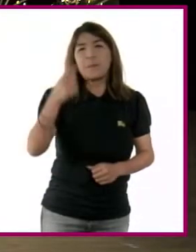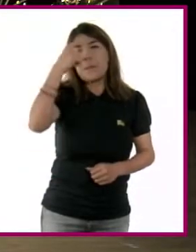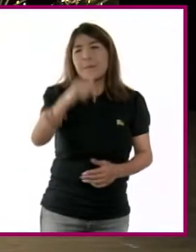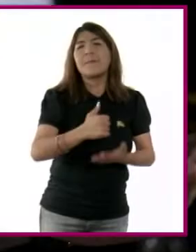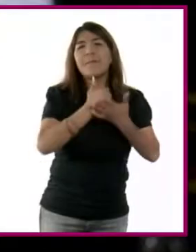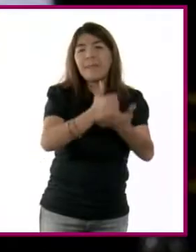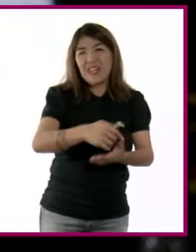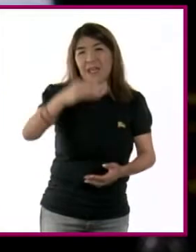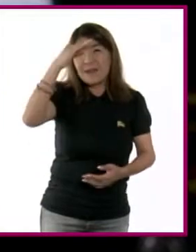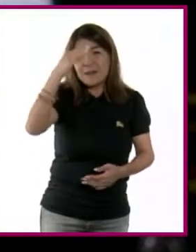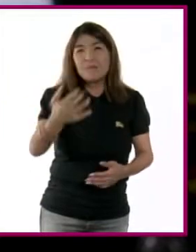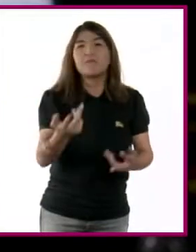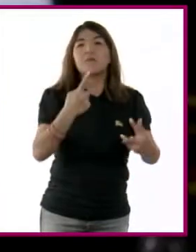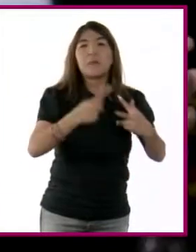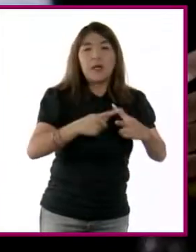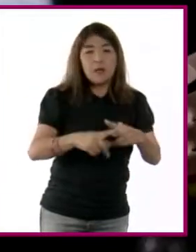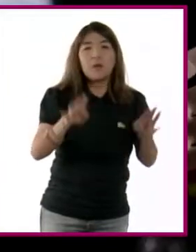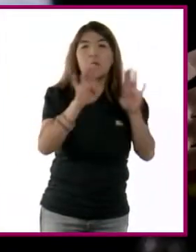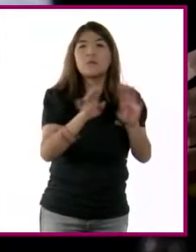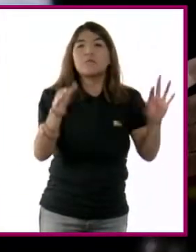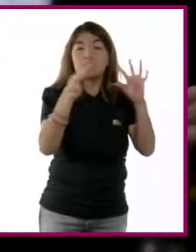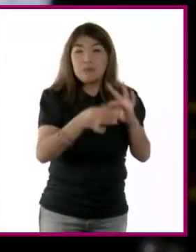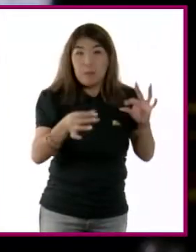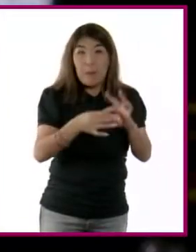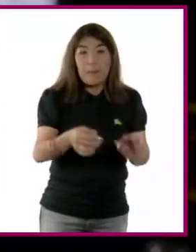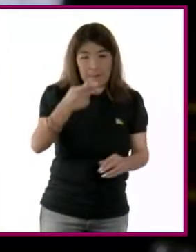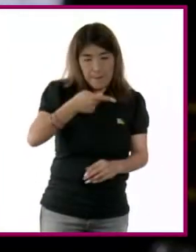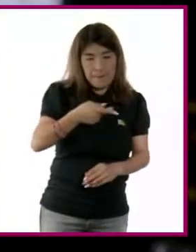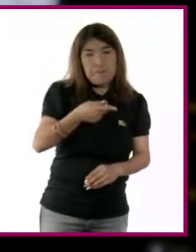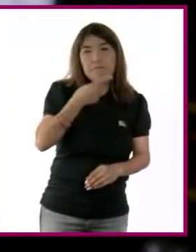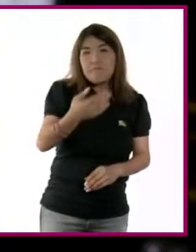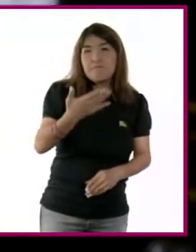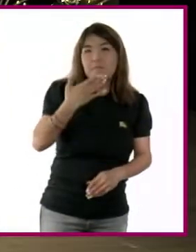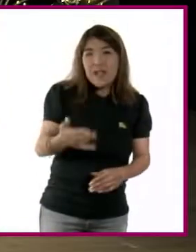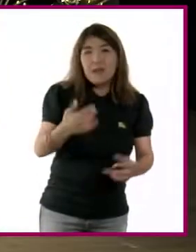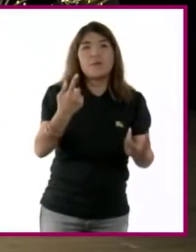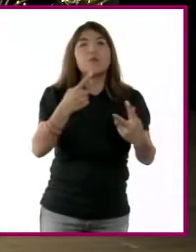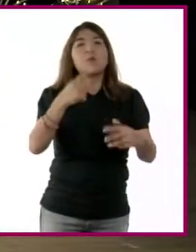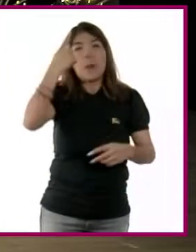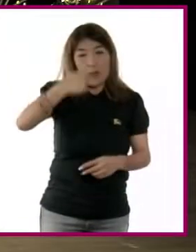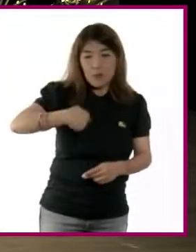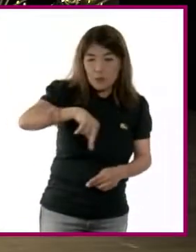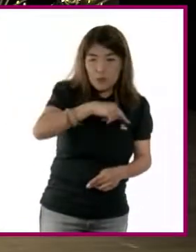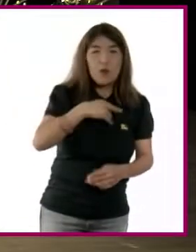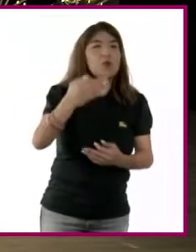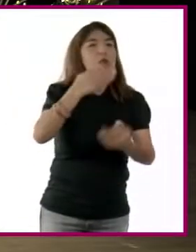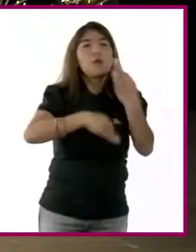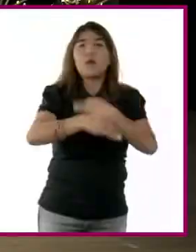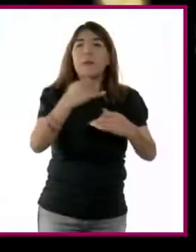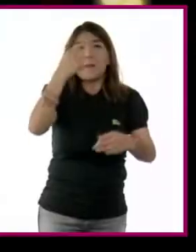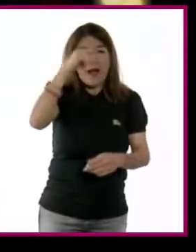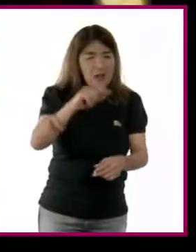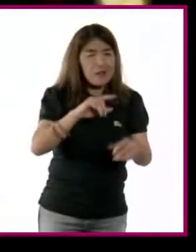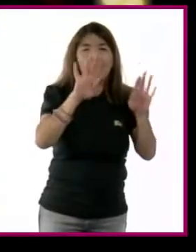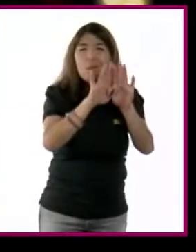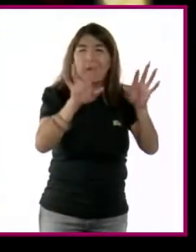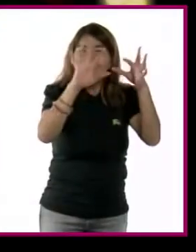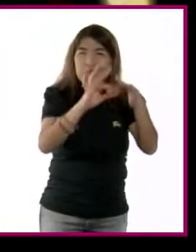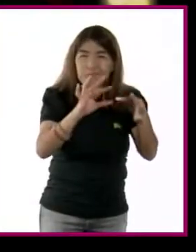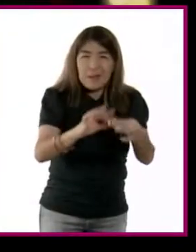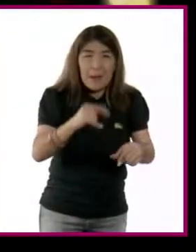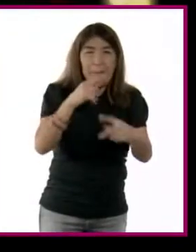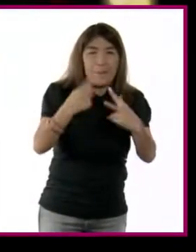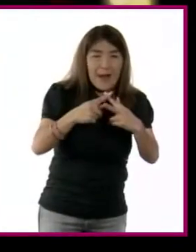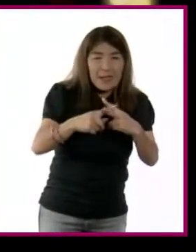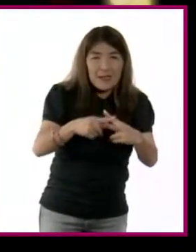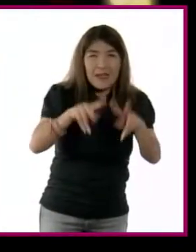nuestro pensamiento, argumentando mejor no solo para los demás, sino para nosotros mismos. Nos ayuda a encontrar la verdad. ¿Creen ustedes que la